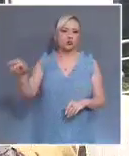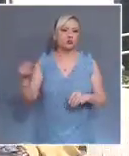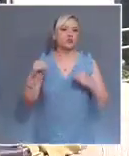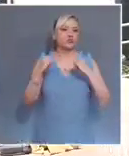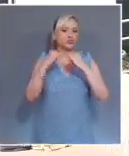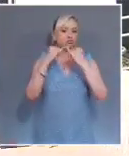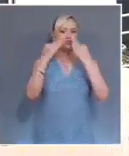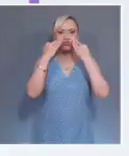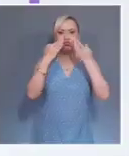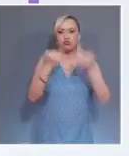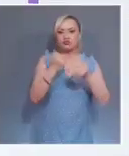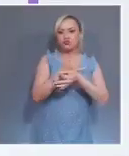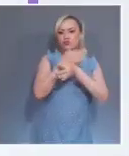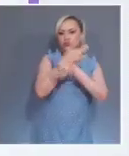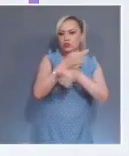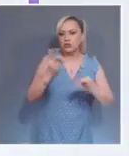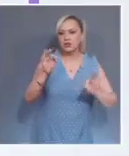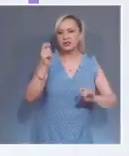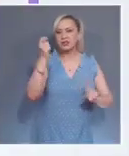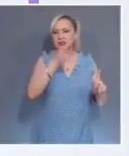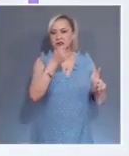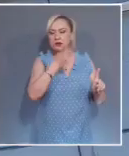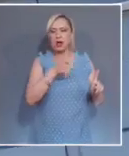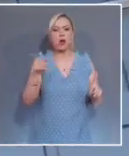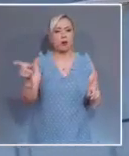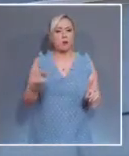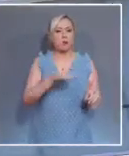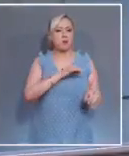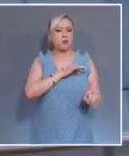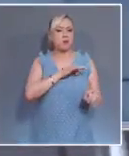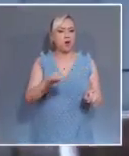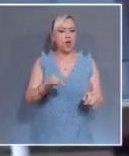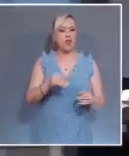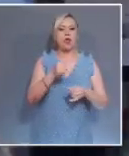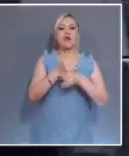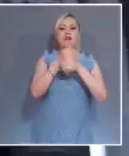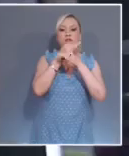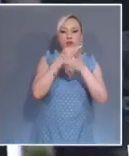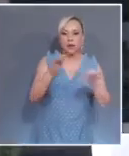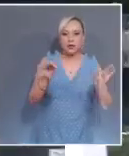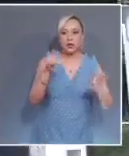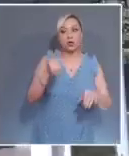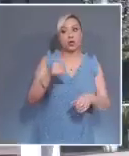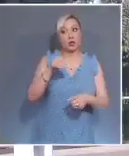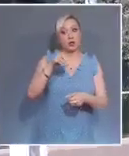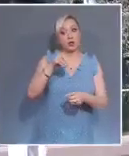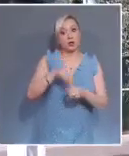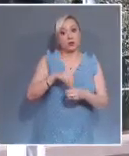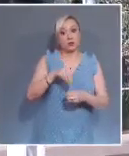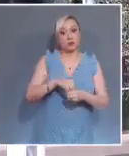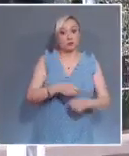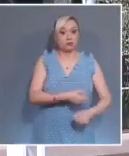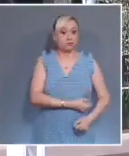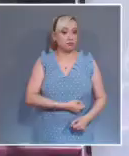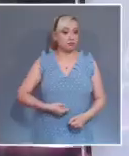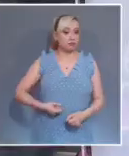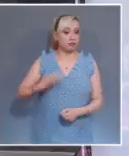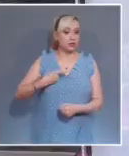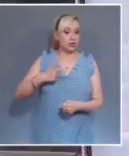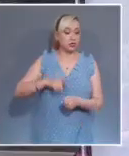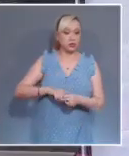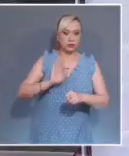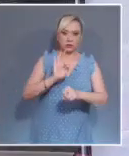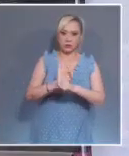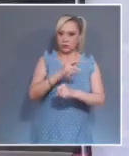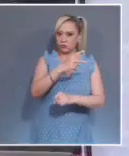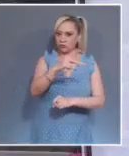atribuciones constitucionales en materia de acceso a la información y protección de datos personales. Para el canal del Poder Judicial de la Federación, Mario